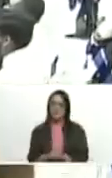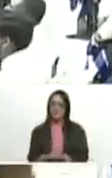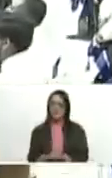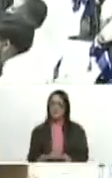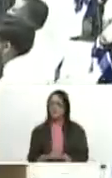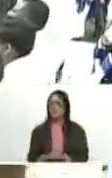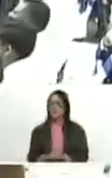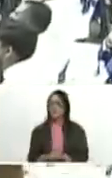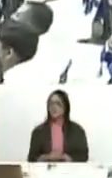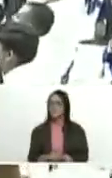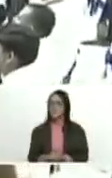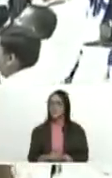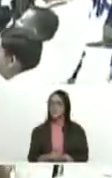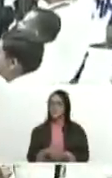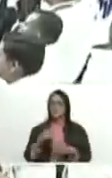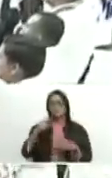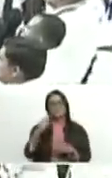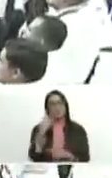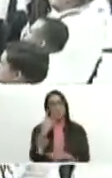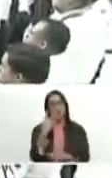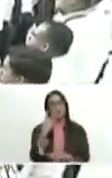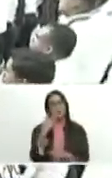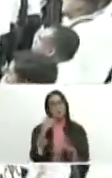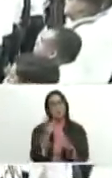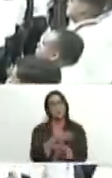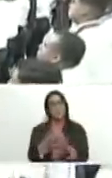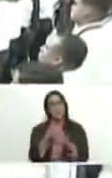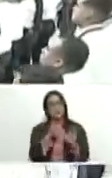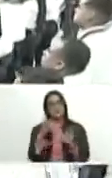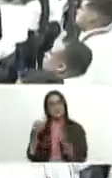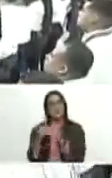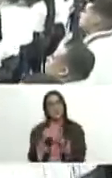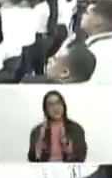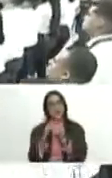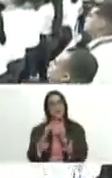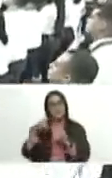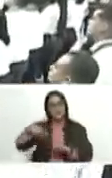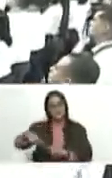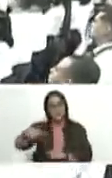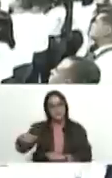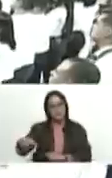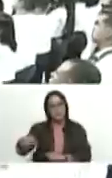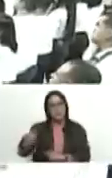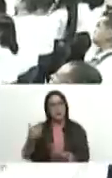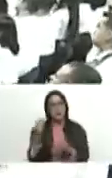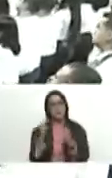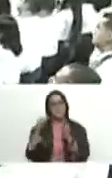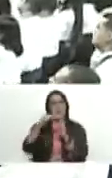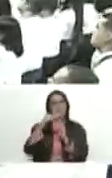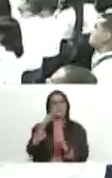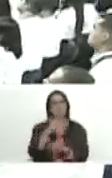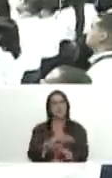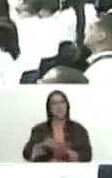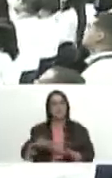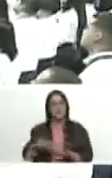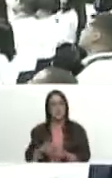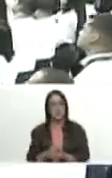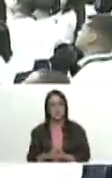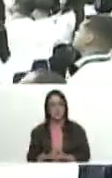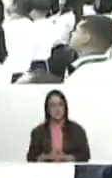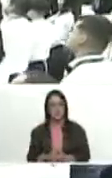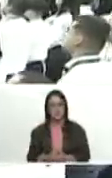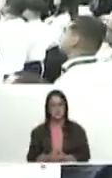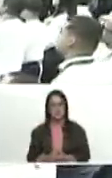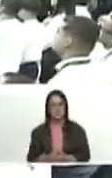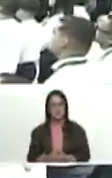llegar pasado mañana a 4.600.000 viviendas. Tenemos la meta de 5 millones.